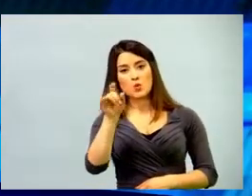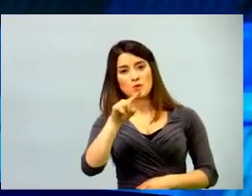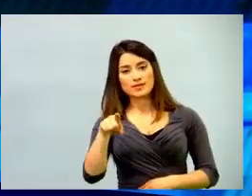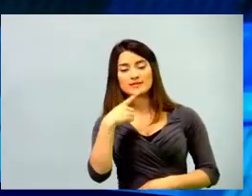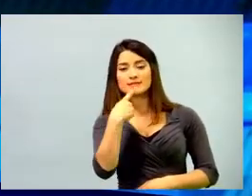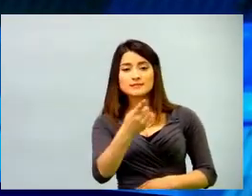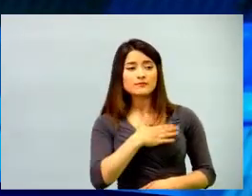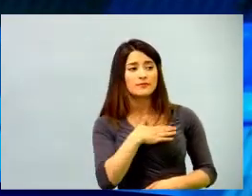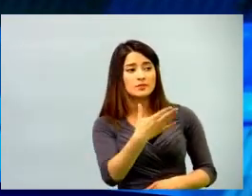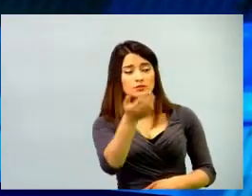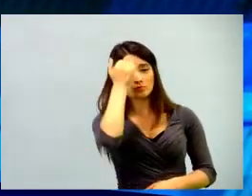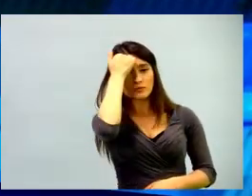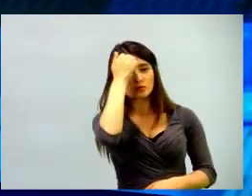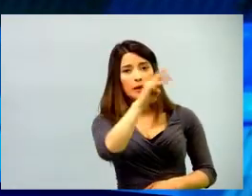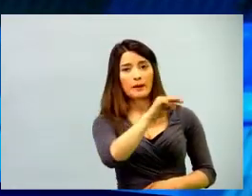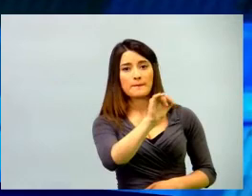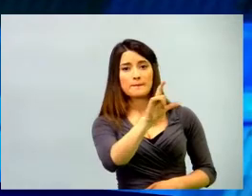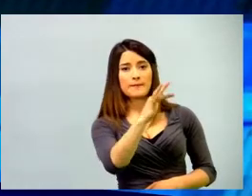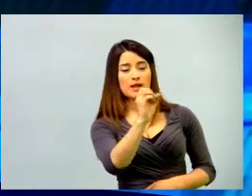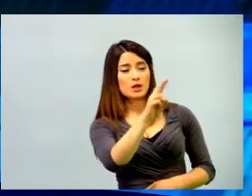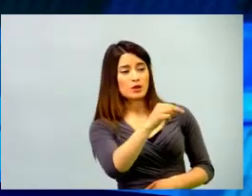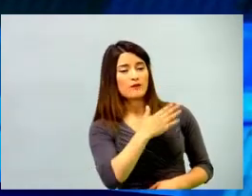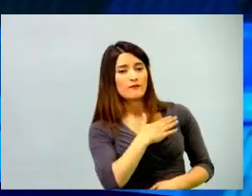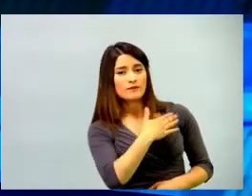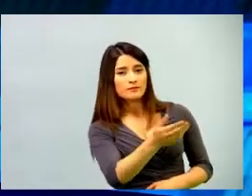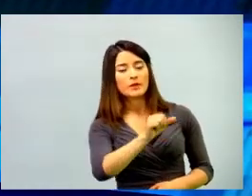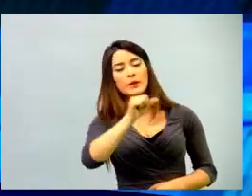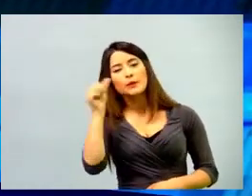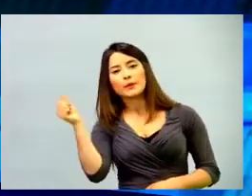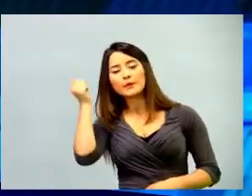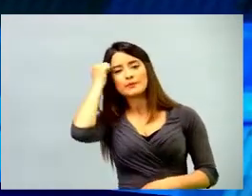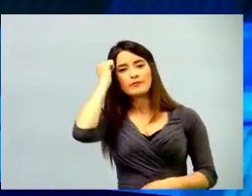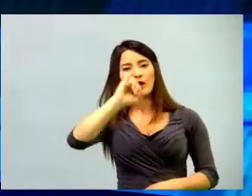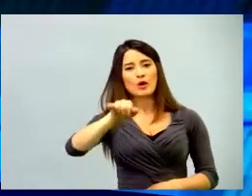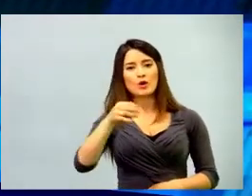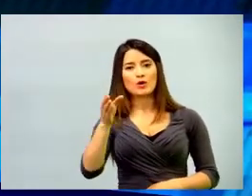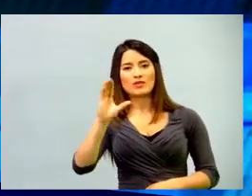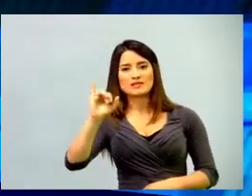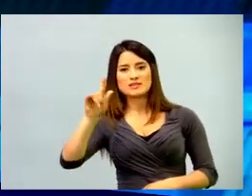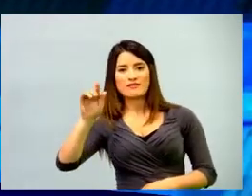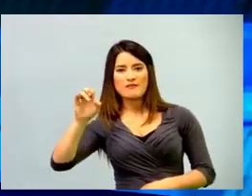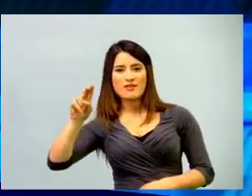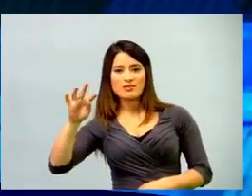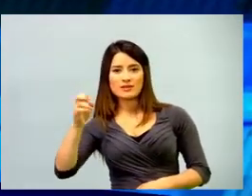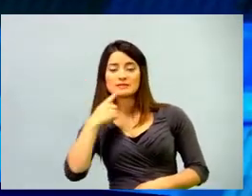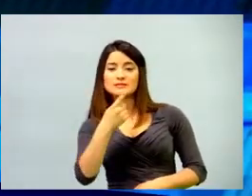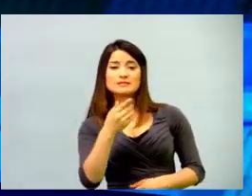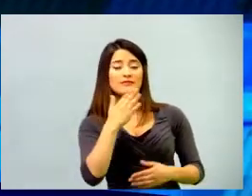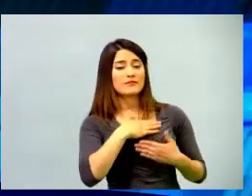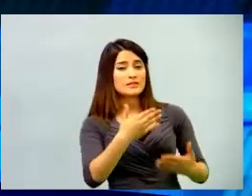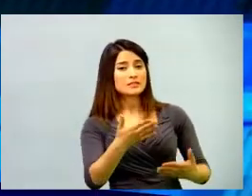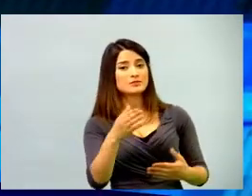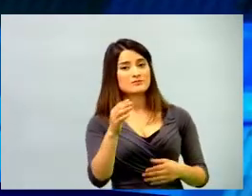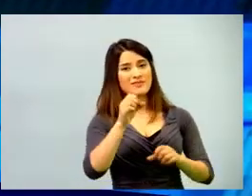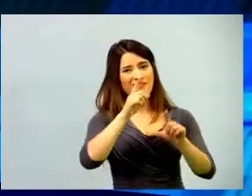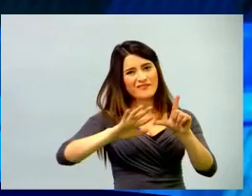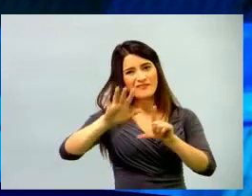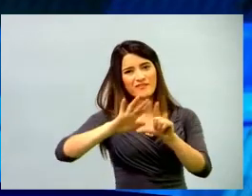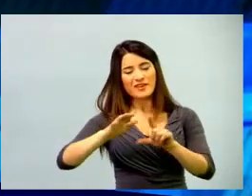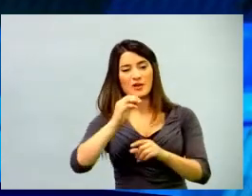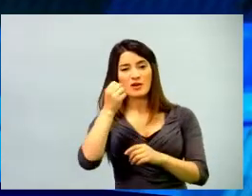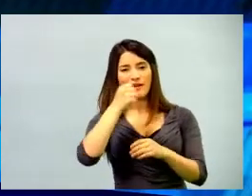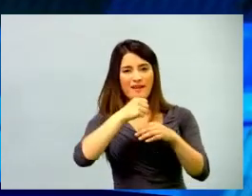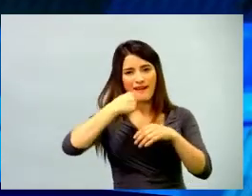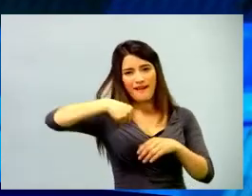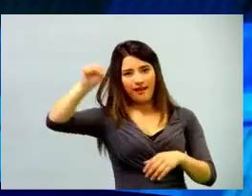al profesor Milton. J. Cifuentes dice: felicitaciones a todos los ganadores, porque no solo son estrategias